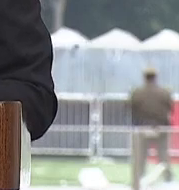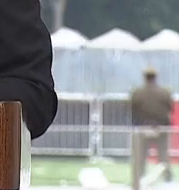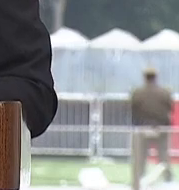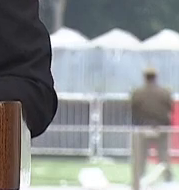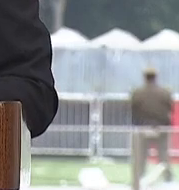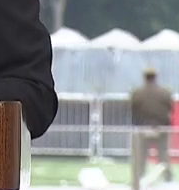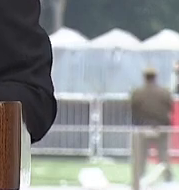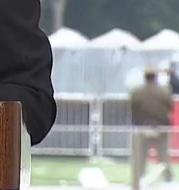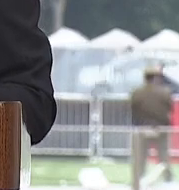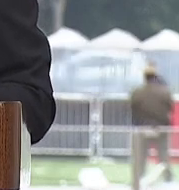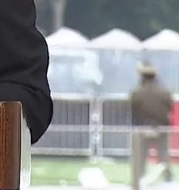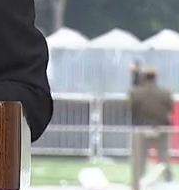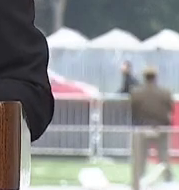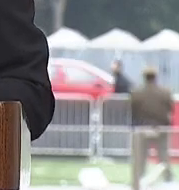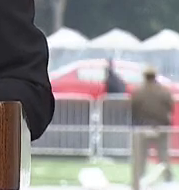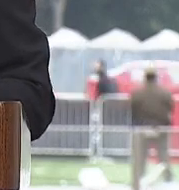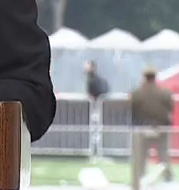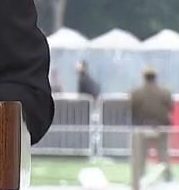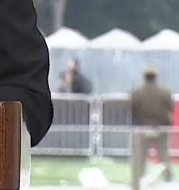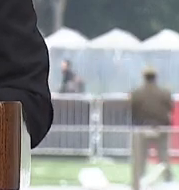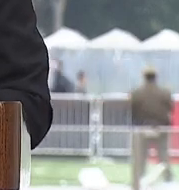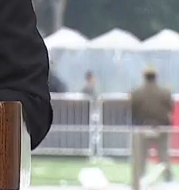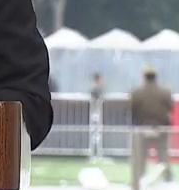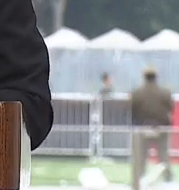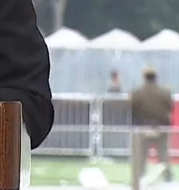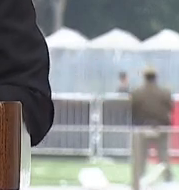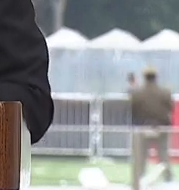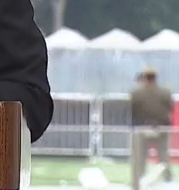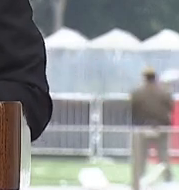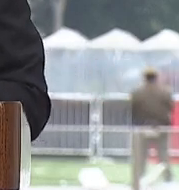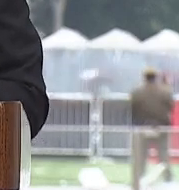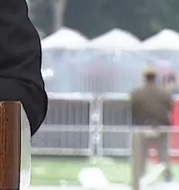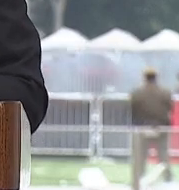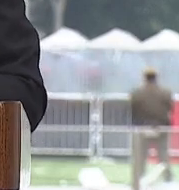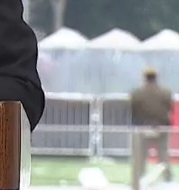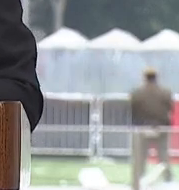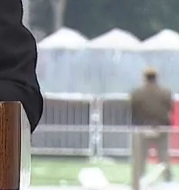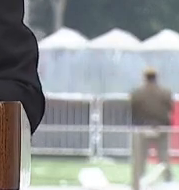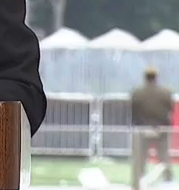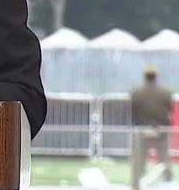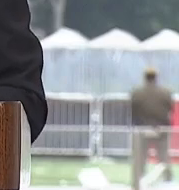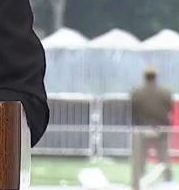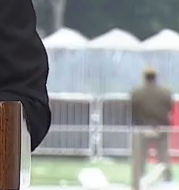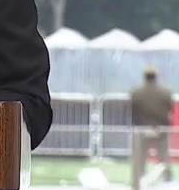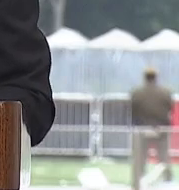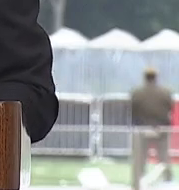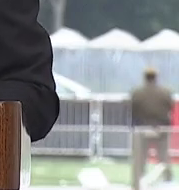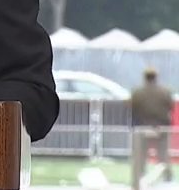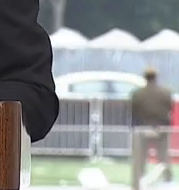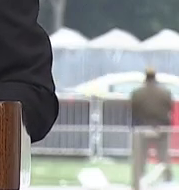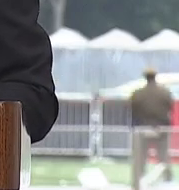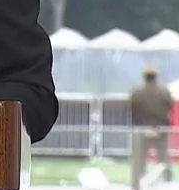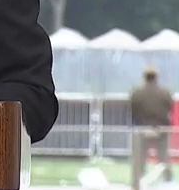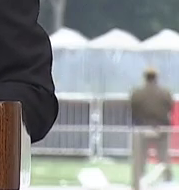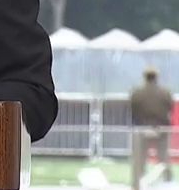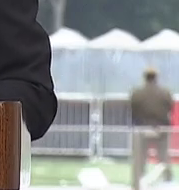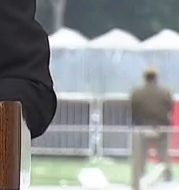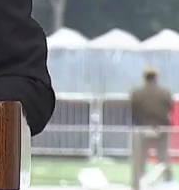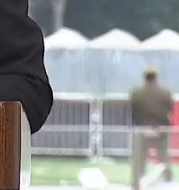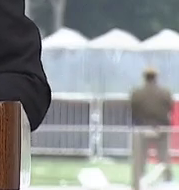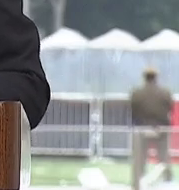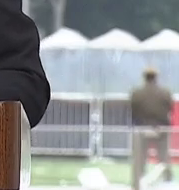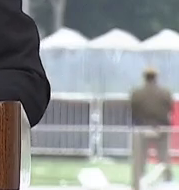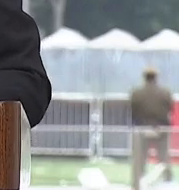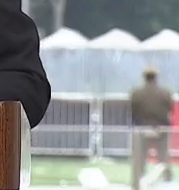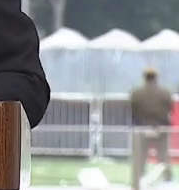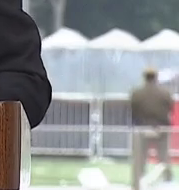se ha avanzado poco y lo que busca este gobierno, invitando a todos los sectores de la oposición, del oficialismo, a condenar la violencia tajantemente justamente,